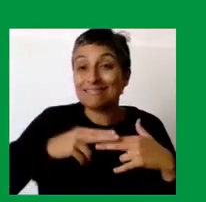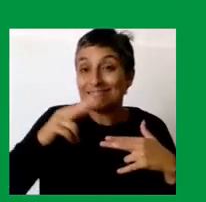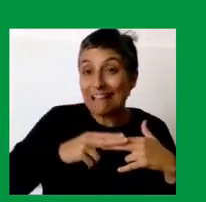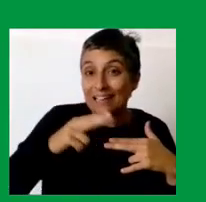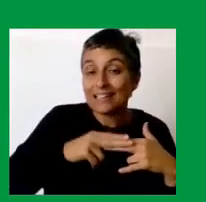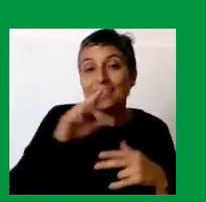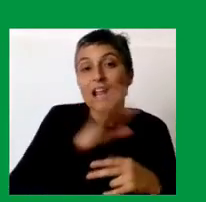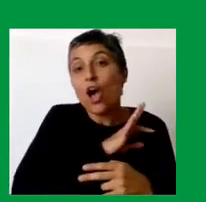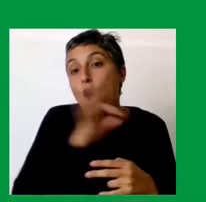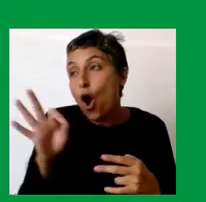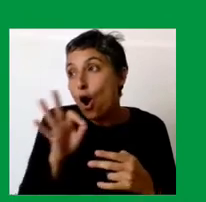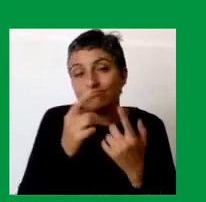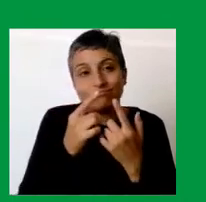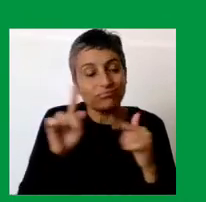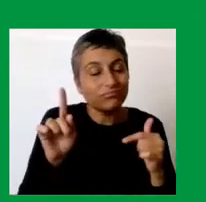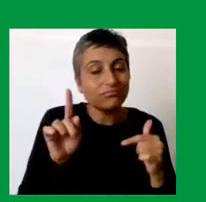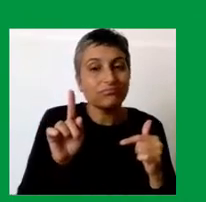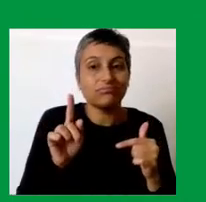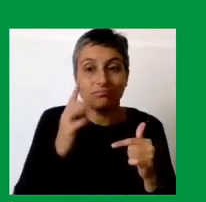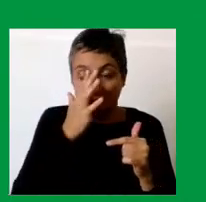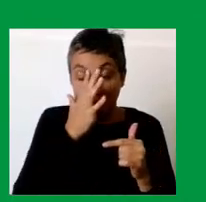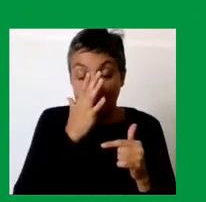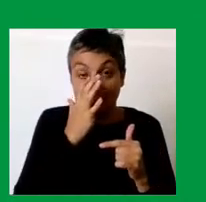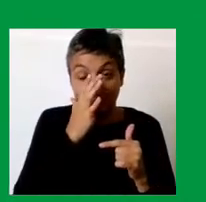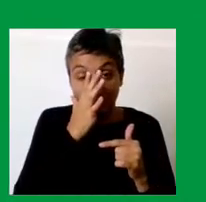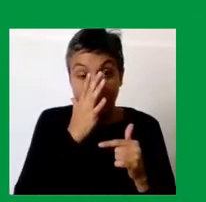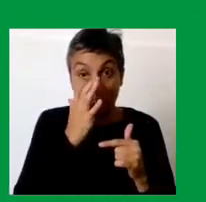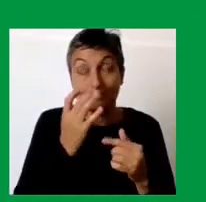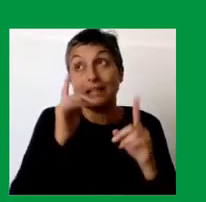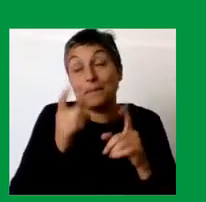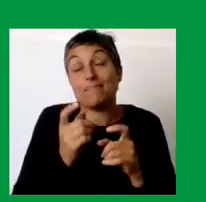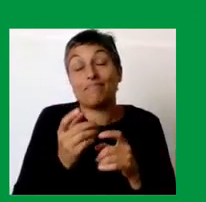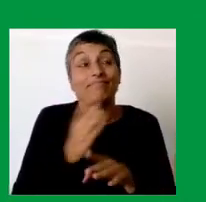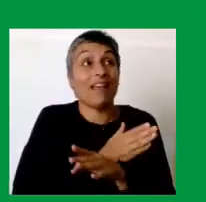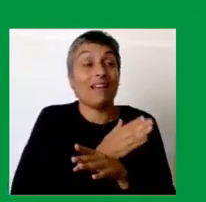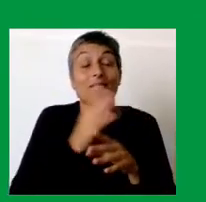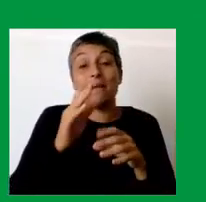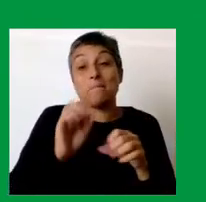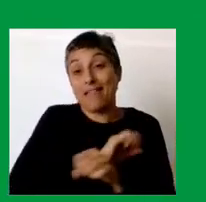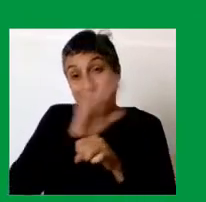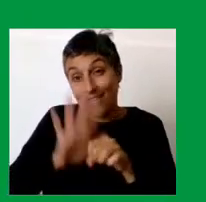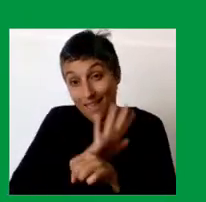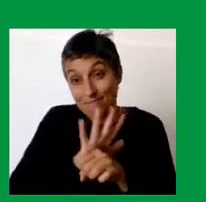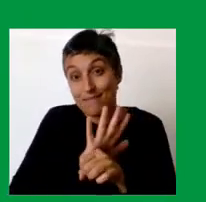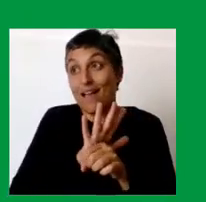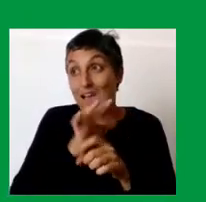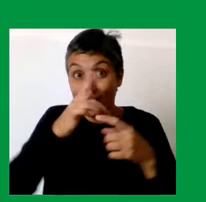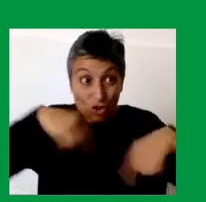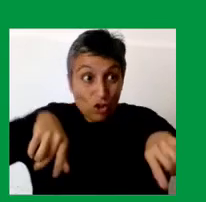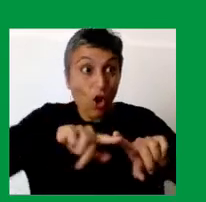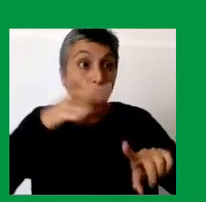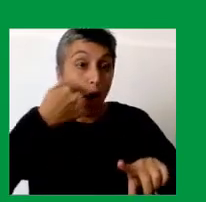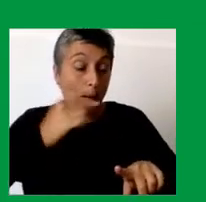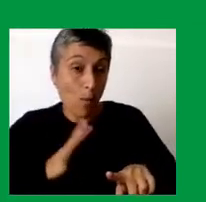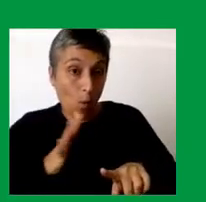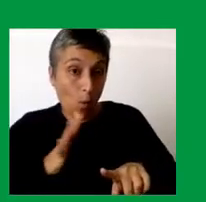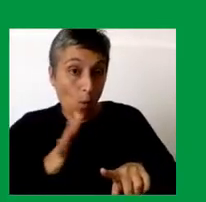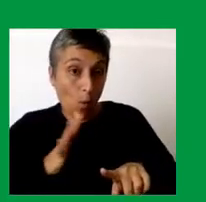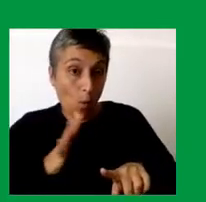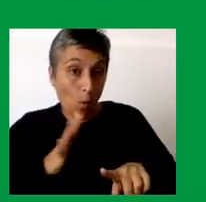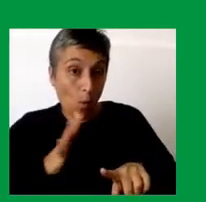sobre todo más después de haber atravesado la pandemia, en la que todos y todas tuvimos que,